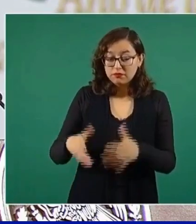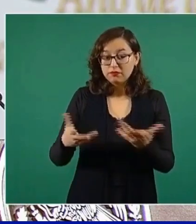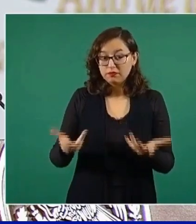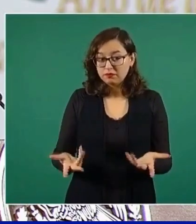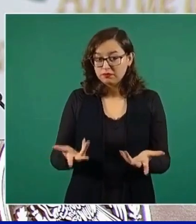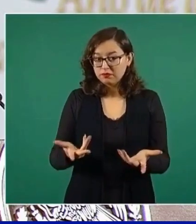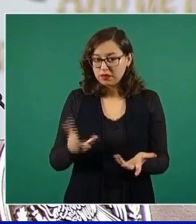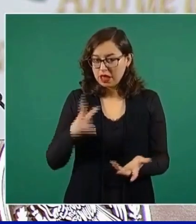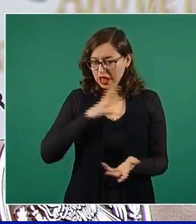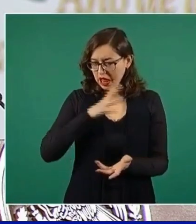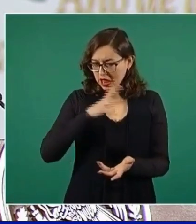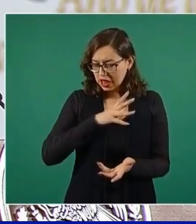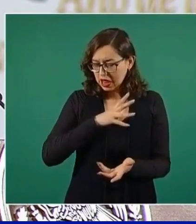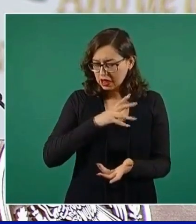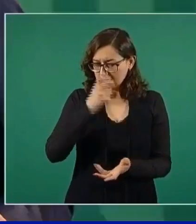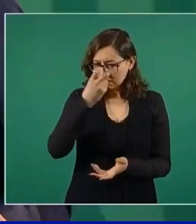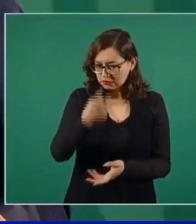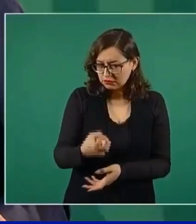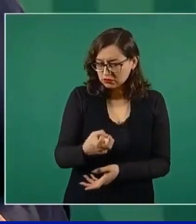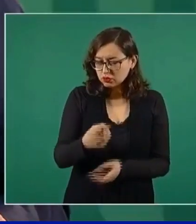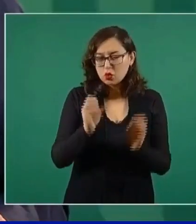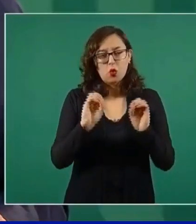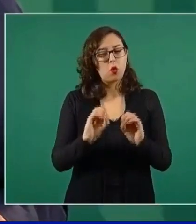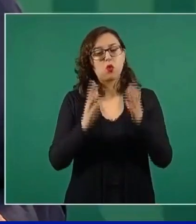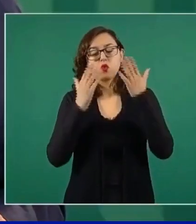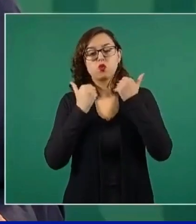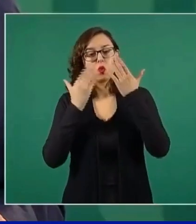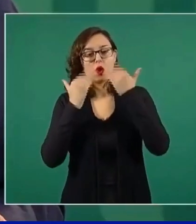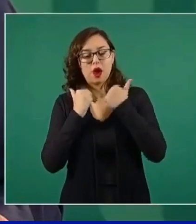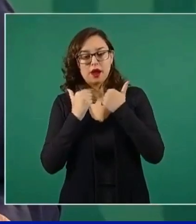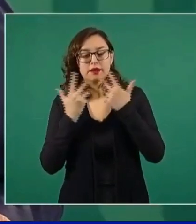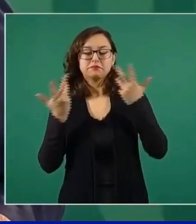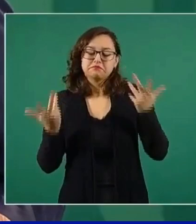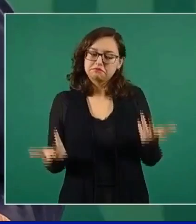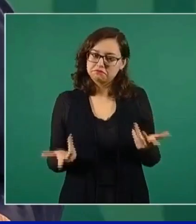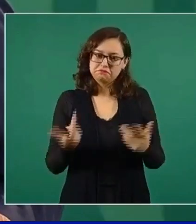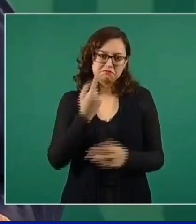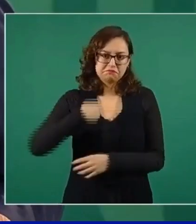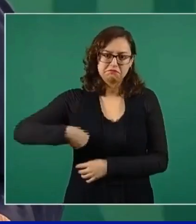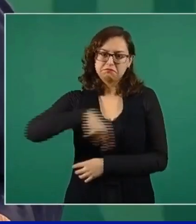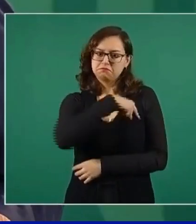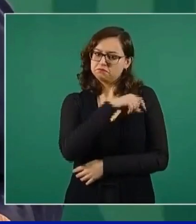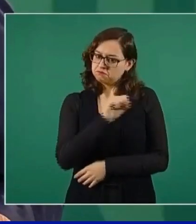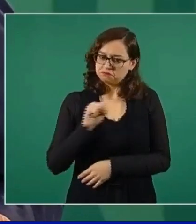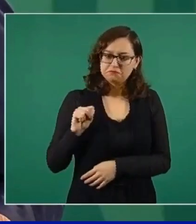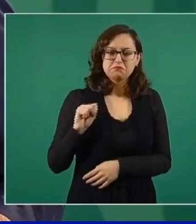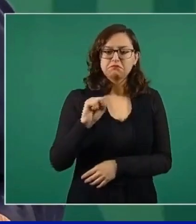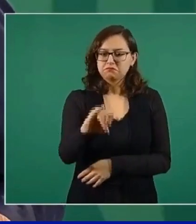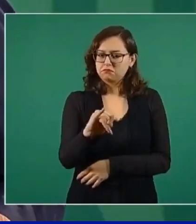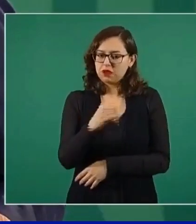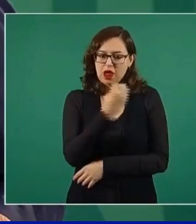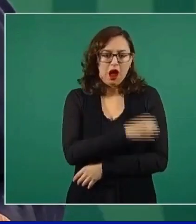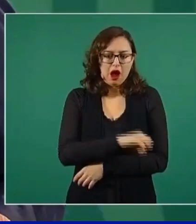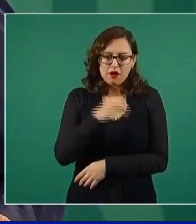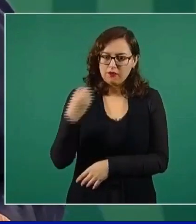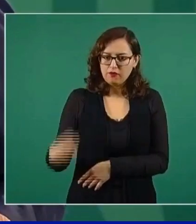pero si es general, pues nosotros somos los primeros